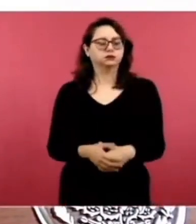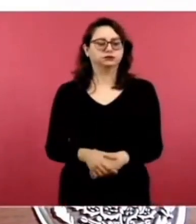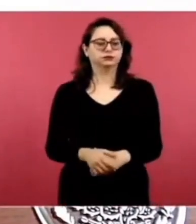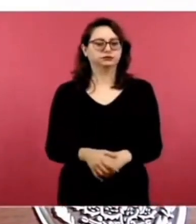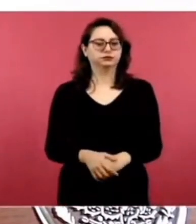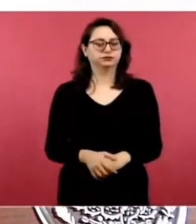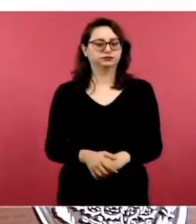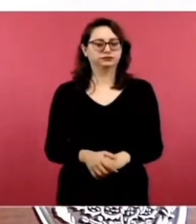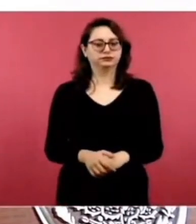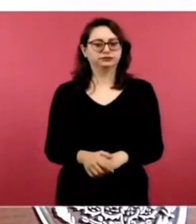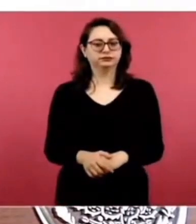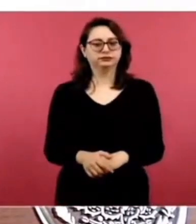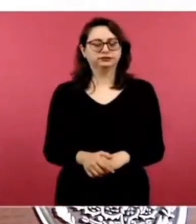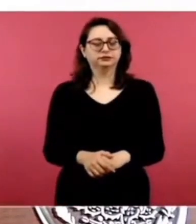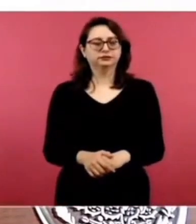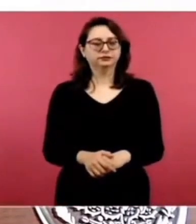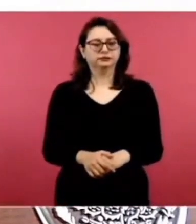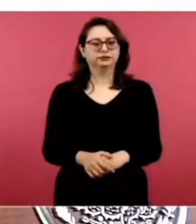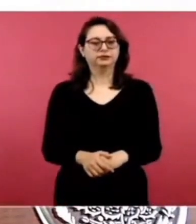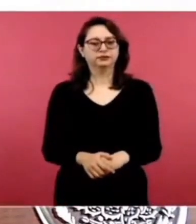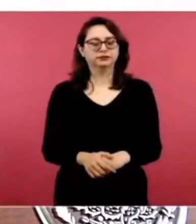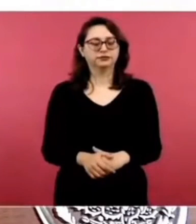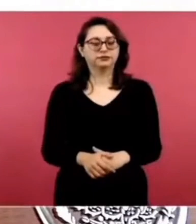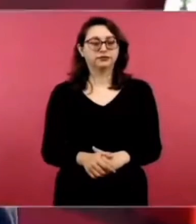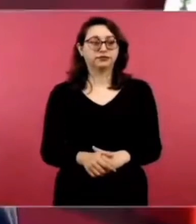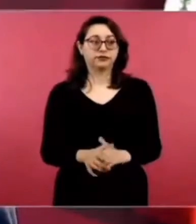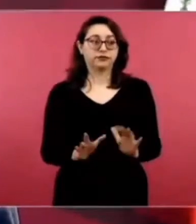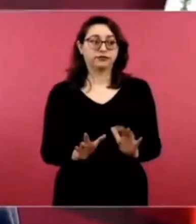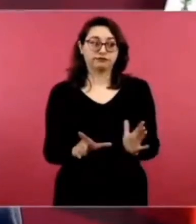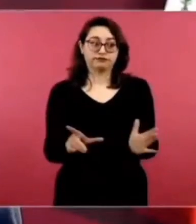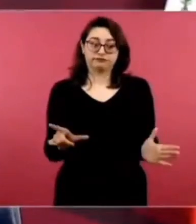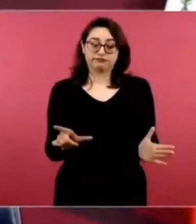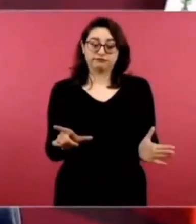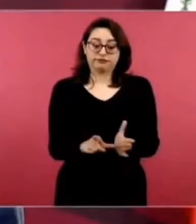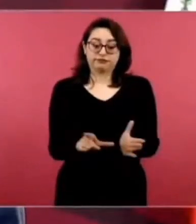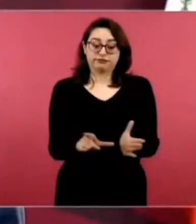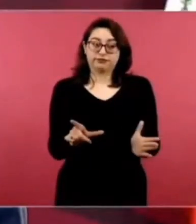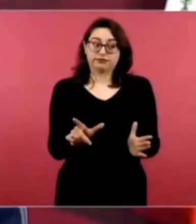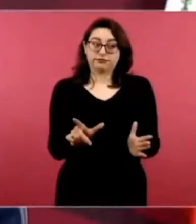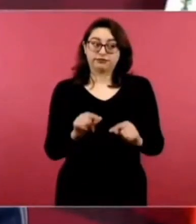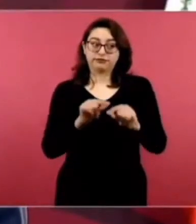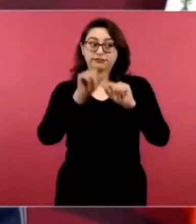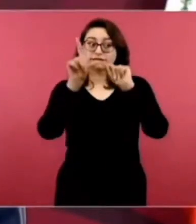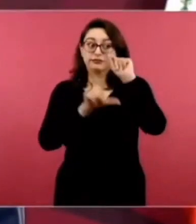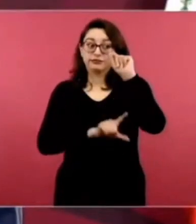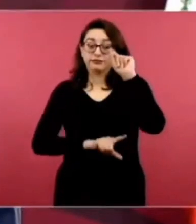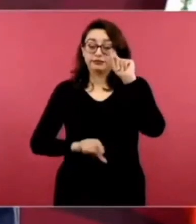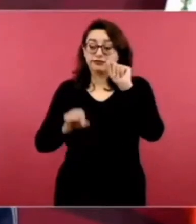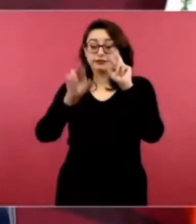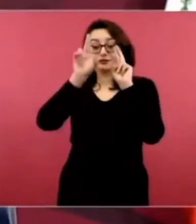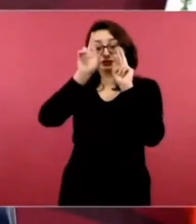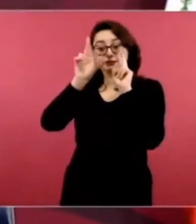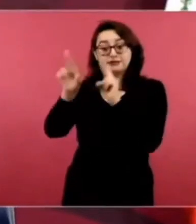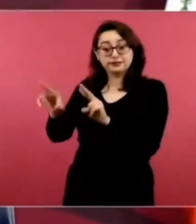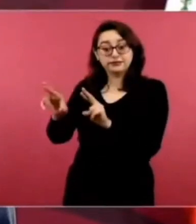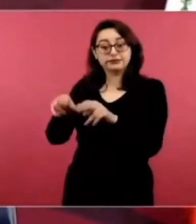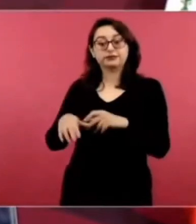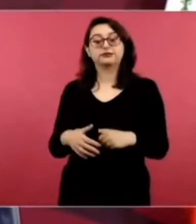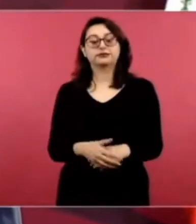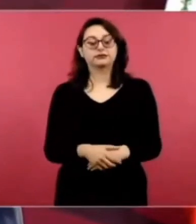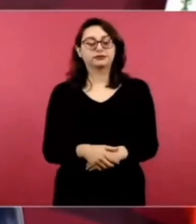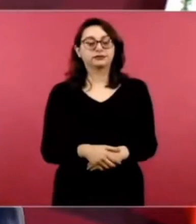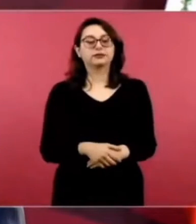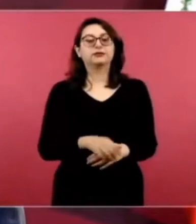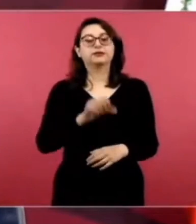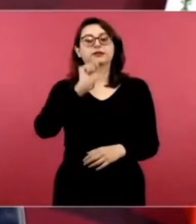Ojalá y aprenda pues, que debe de respetarnos. Lo mismo el